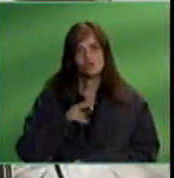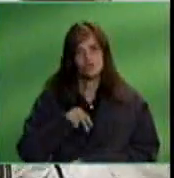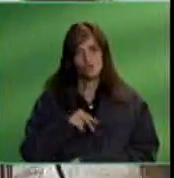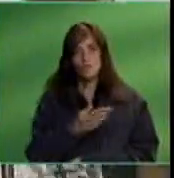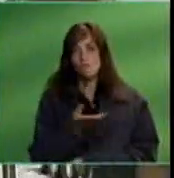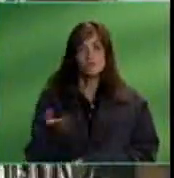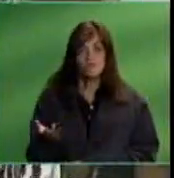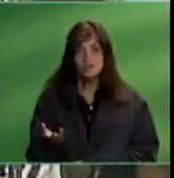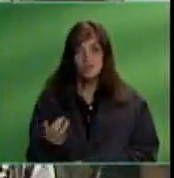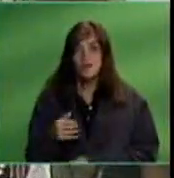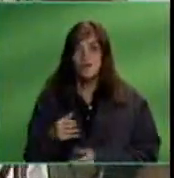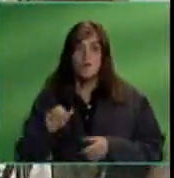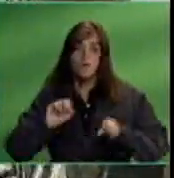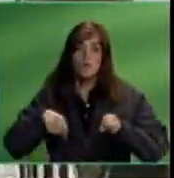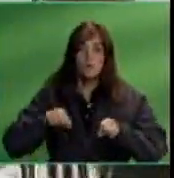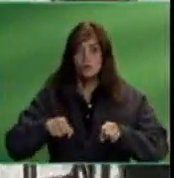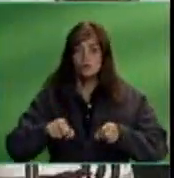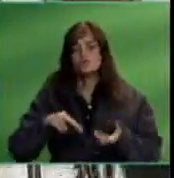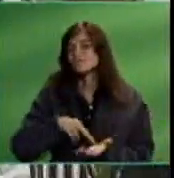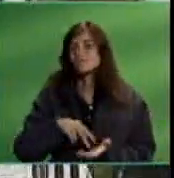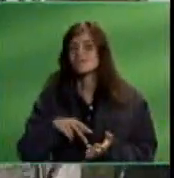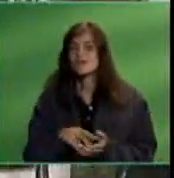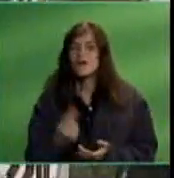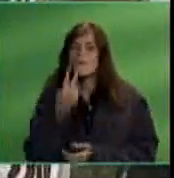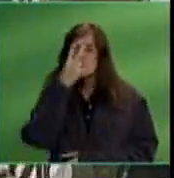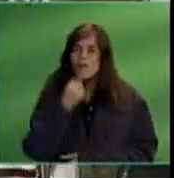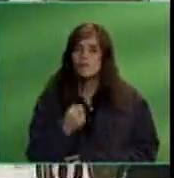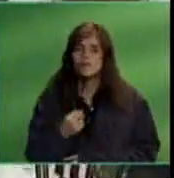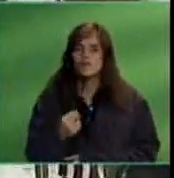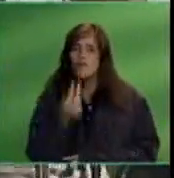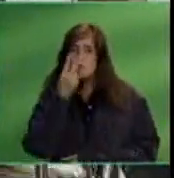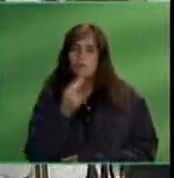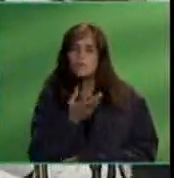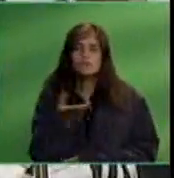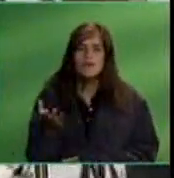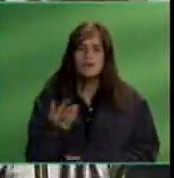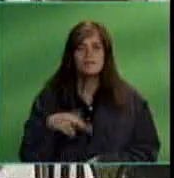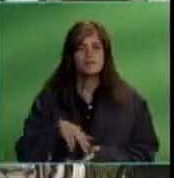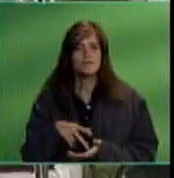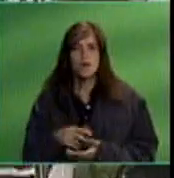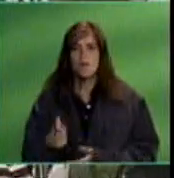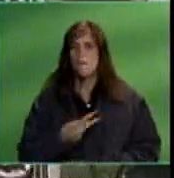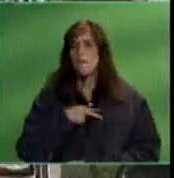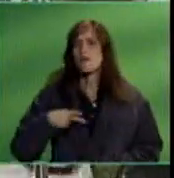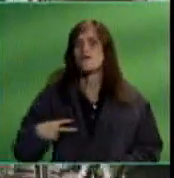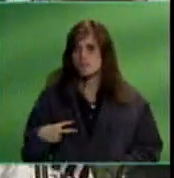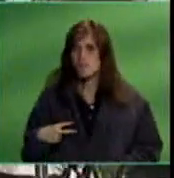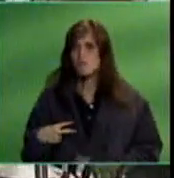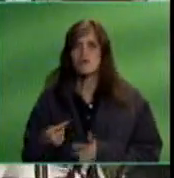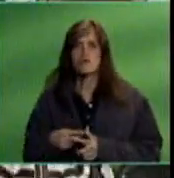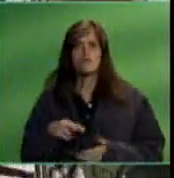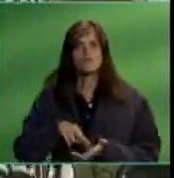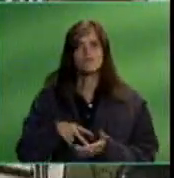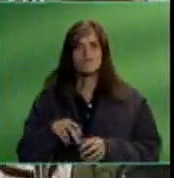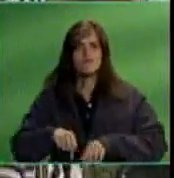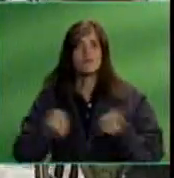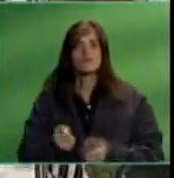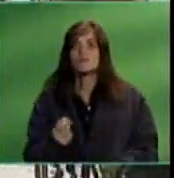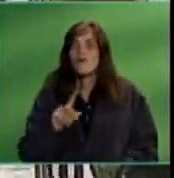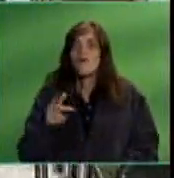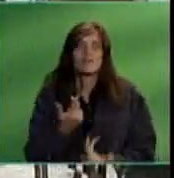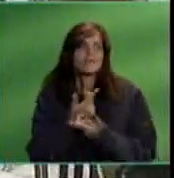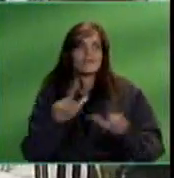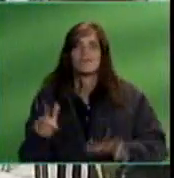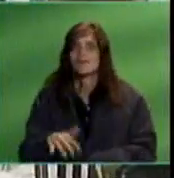para ustedes un motorizado es sinónimo de Pobres y un pobre para ustedes Es sinónimo de Malandro y entonces eso es violencia No aquí hay